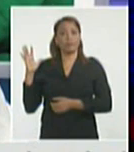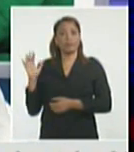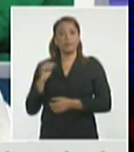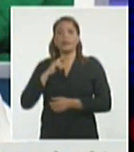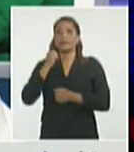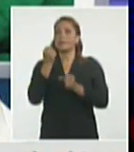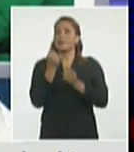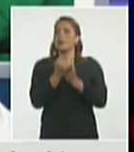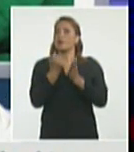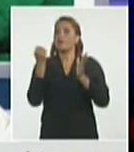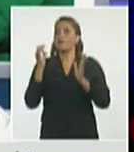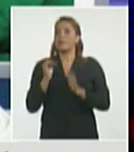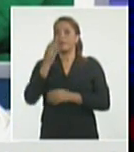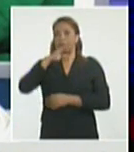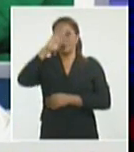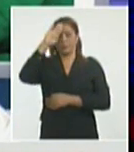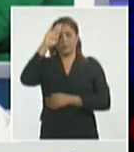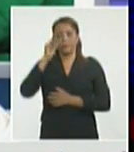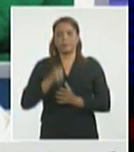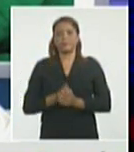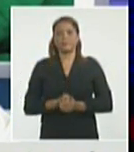Cuba,